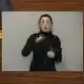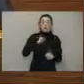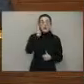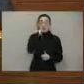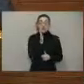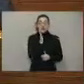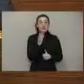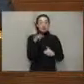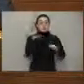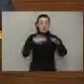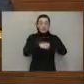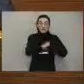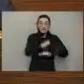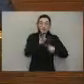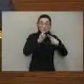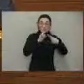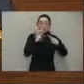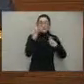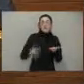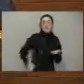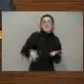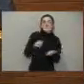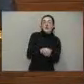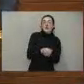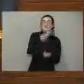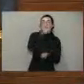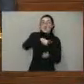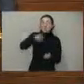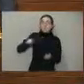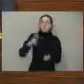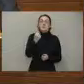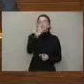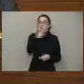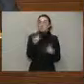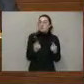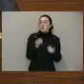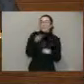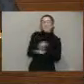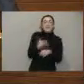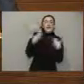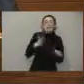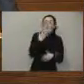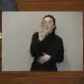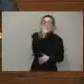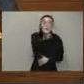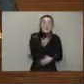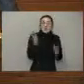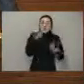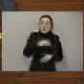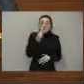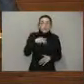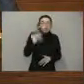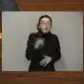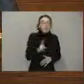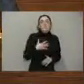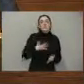que acceden por esta vía deben abonar mensualmente el precio público que se establezca, aunque si careciesen de recursos suficientes para ello,